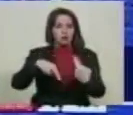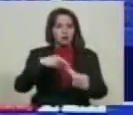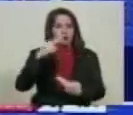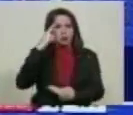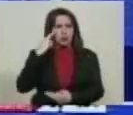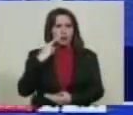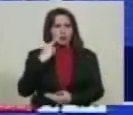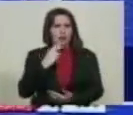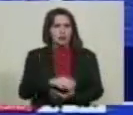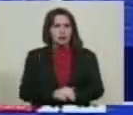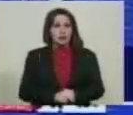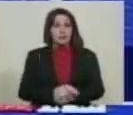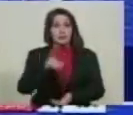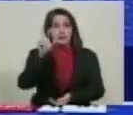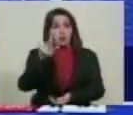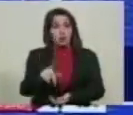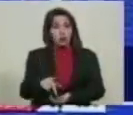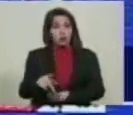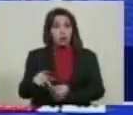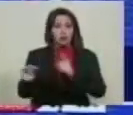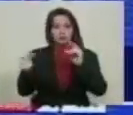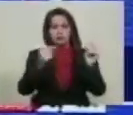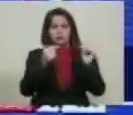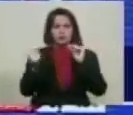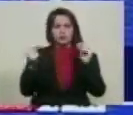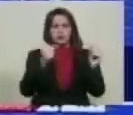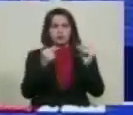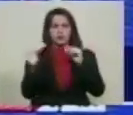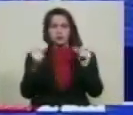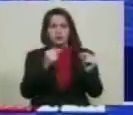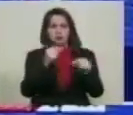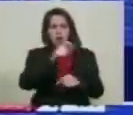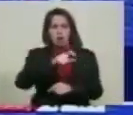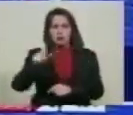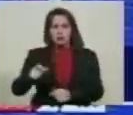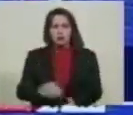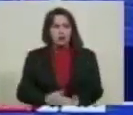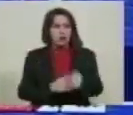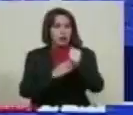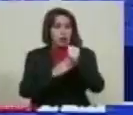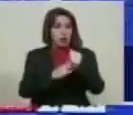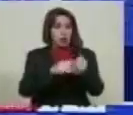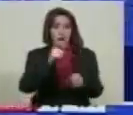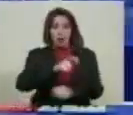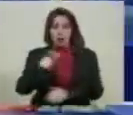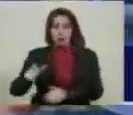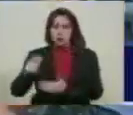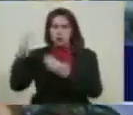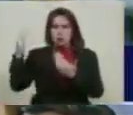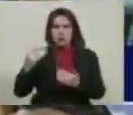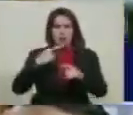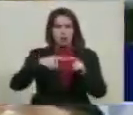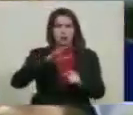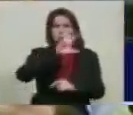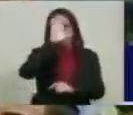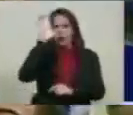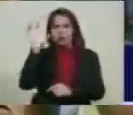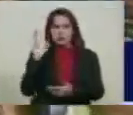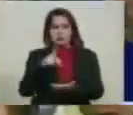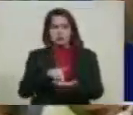Yo todos los días converso con delegados, con personalidades que vienen del exterior, todos los días.